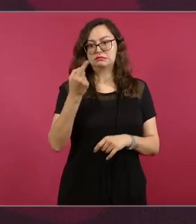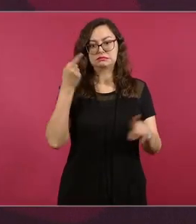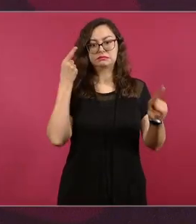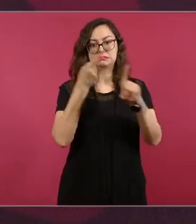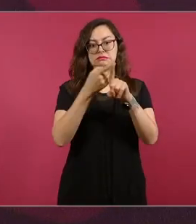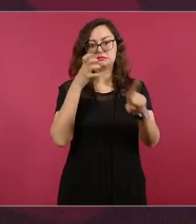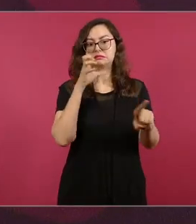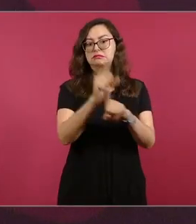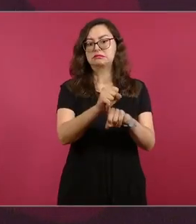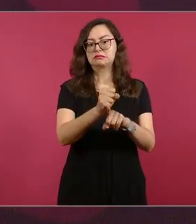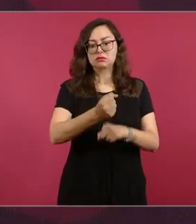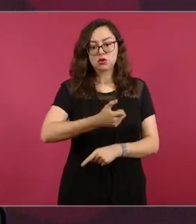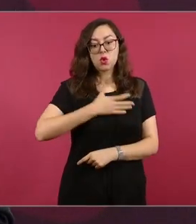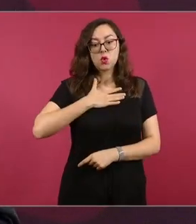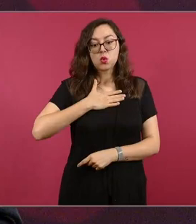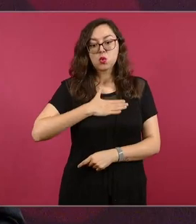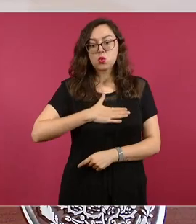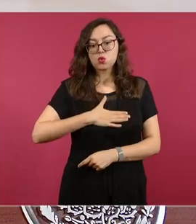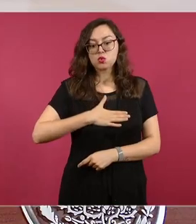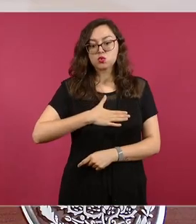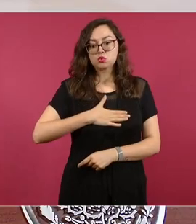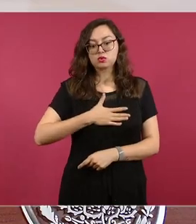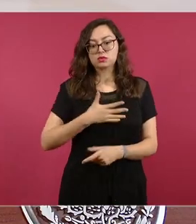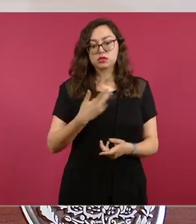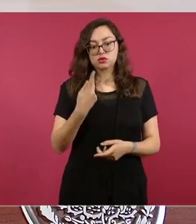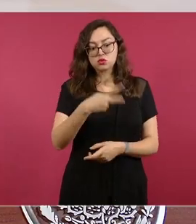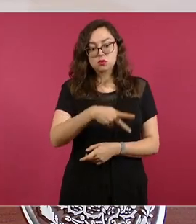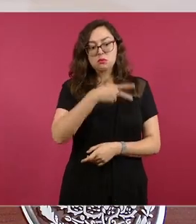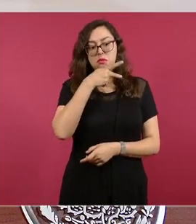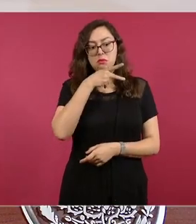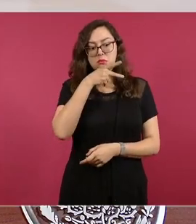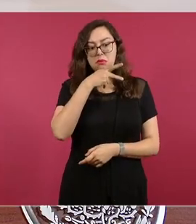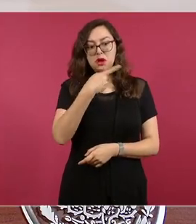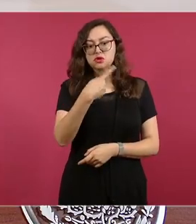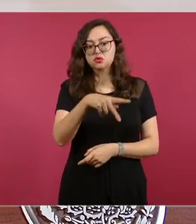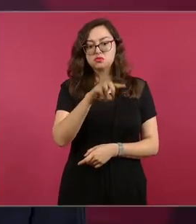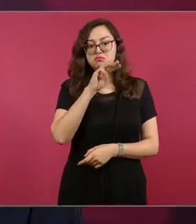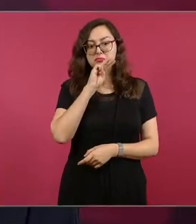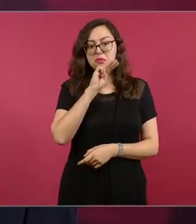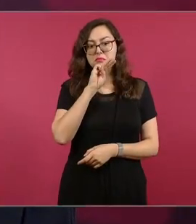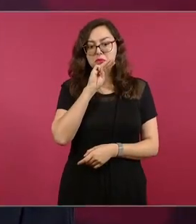a las mamás, los papás de los muchachos